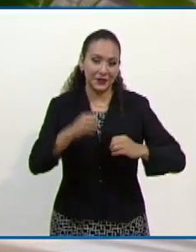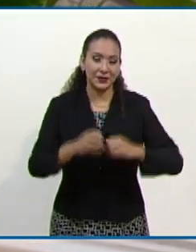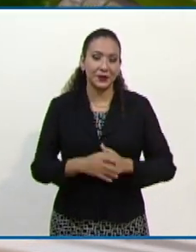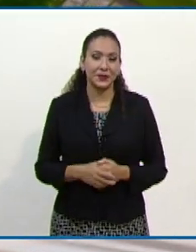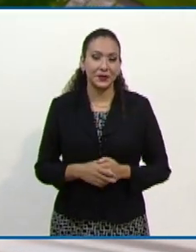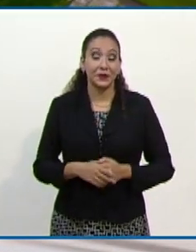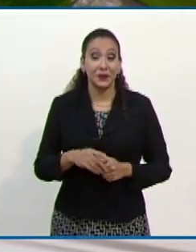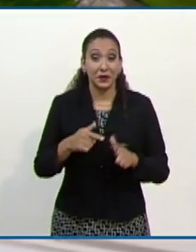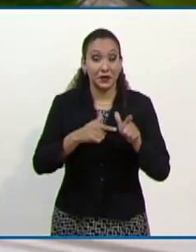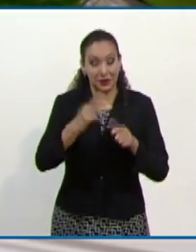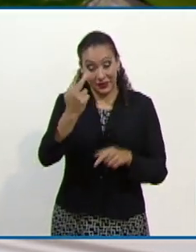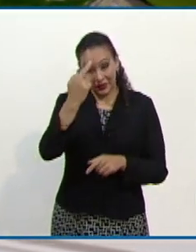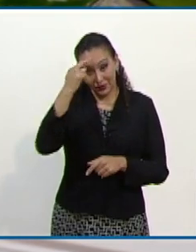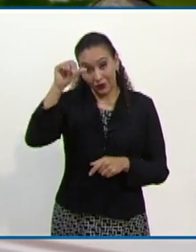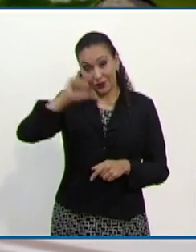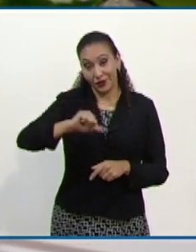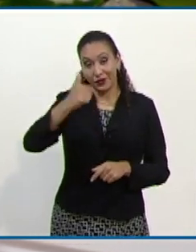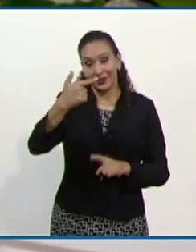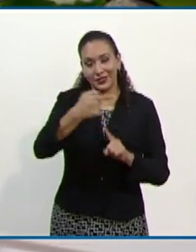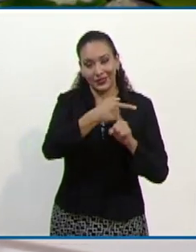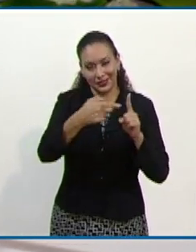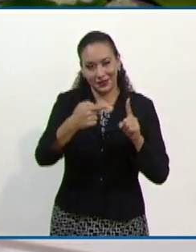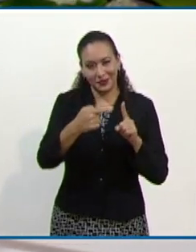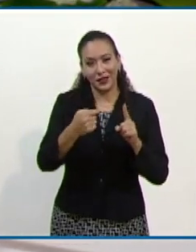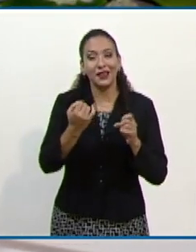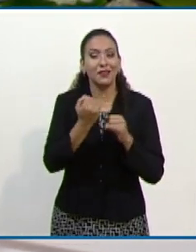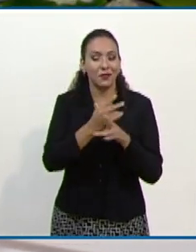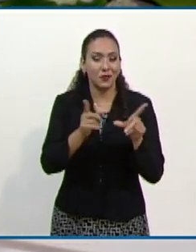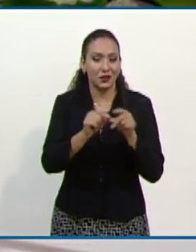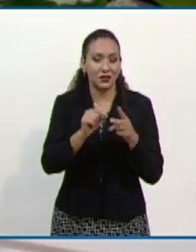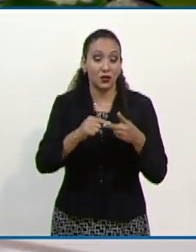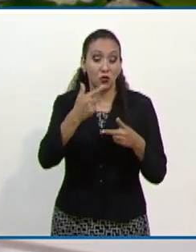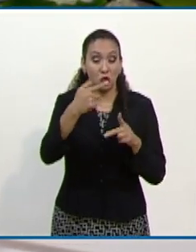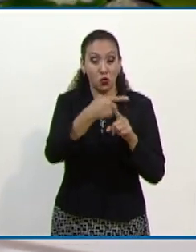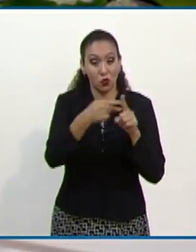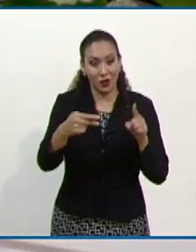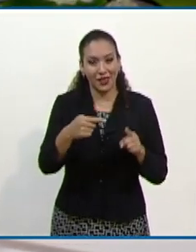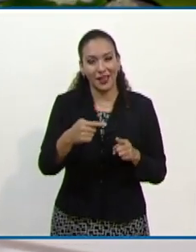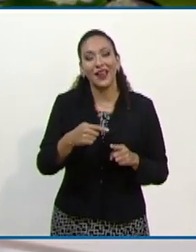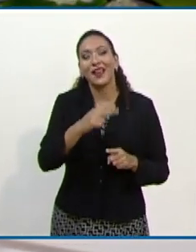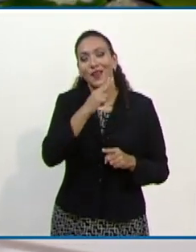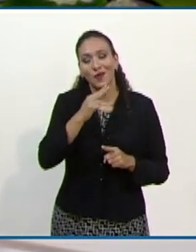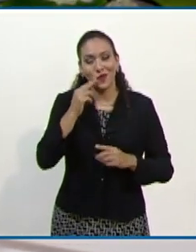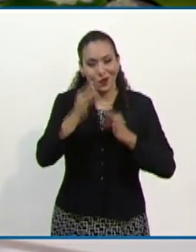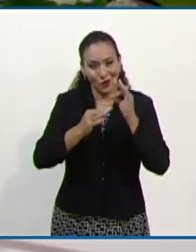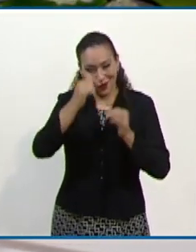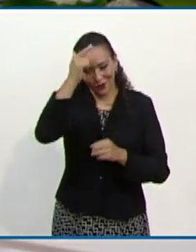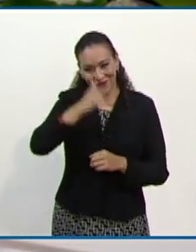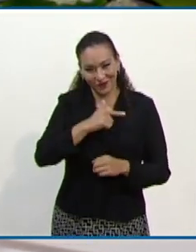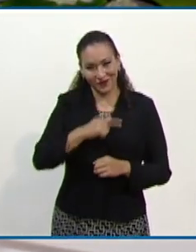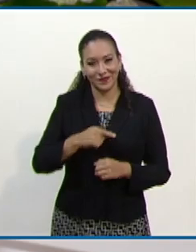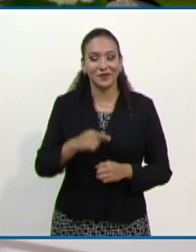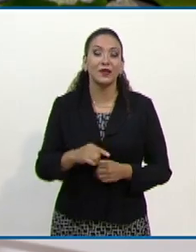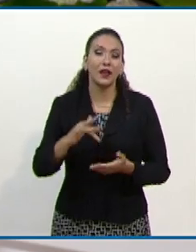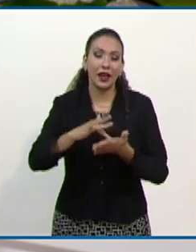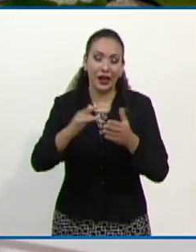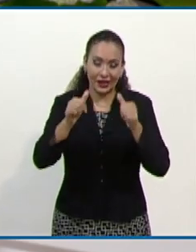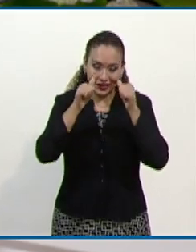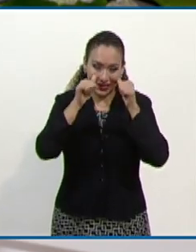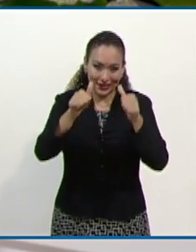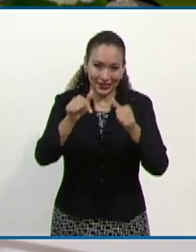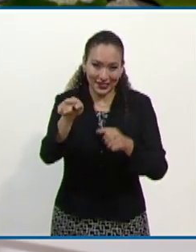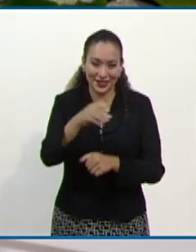Federación. Siga a las 19:30 horas nuestro avance informativo y a las 20:30 el noticiario nocturno. Soy Lorena Sánchez Cabrera y a